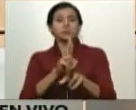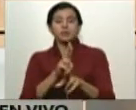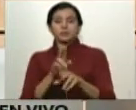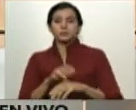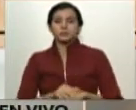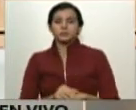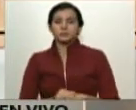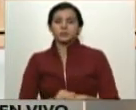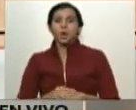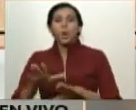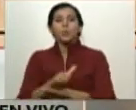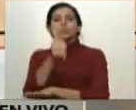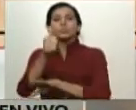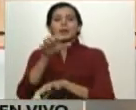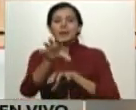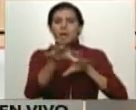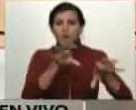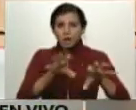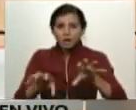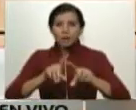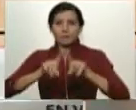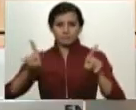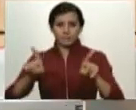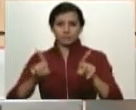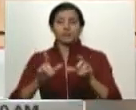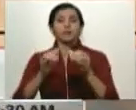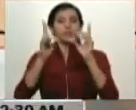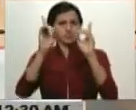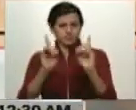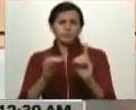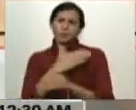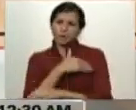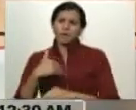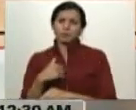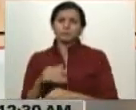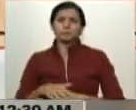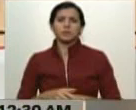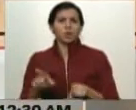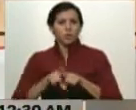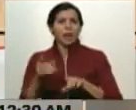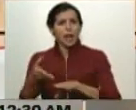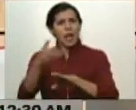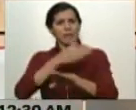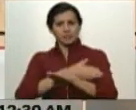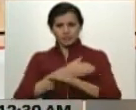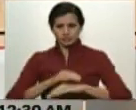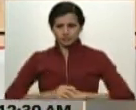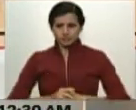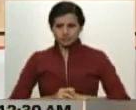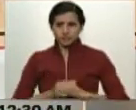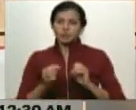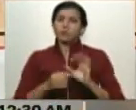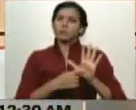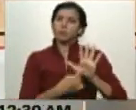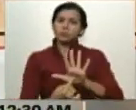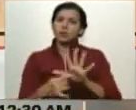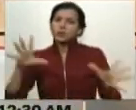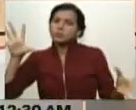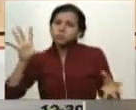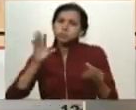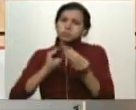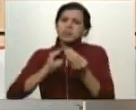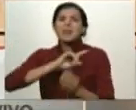las juntas regionales. Sin embargo, hemos decidido, hemos querido, como lo hemos hecho en otras elecciones, dar el panorama